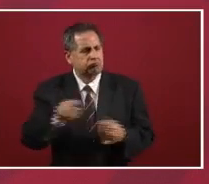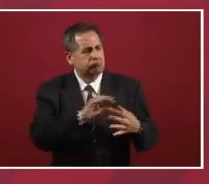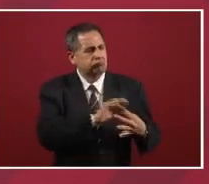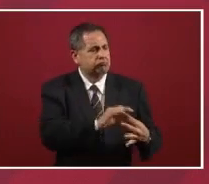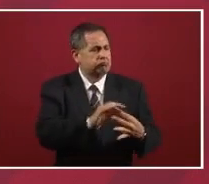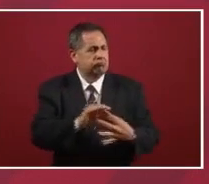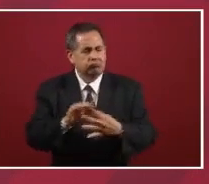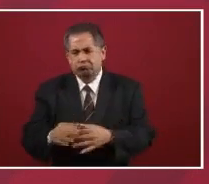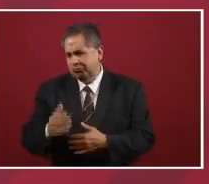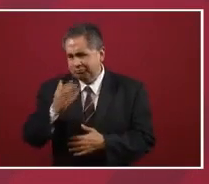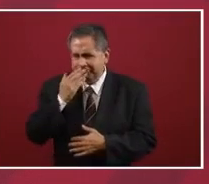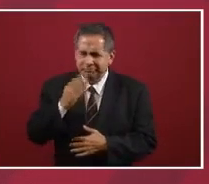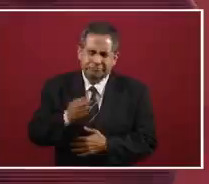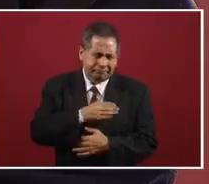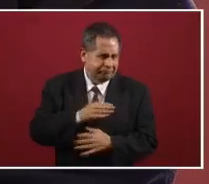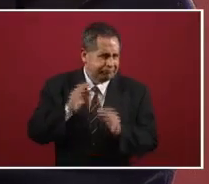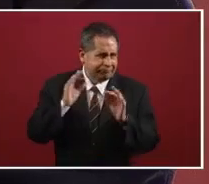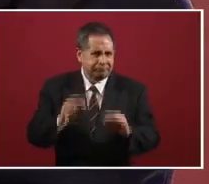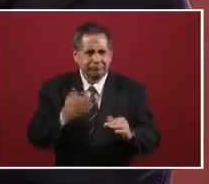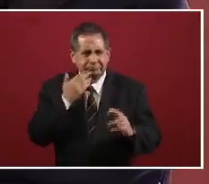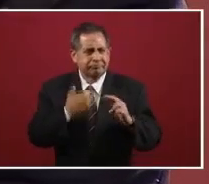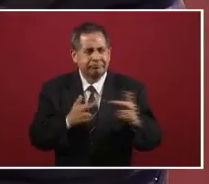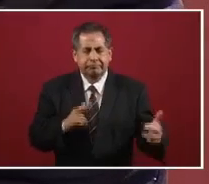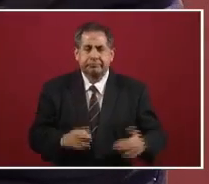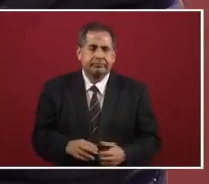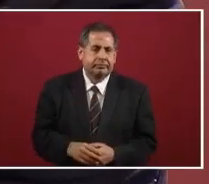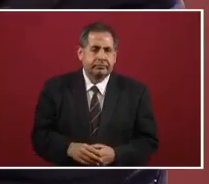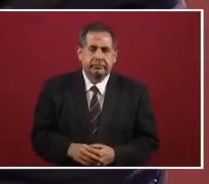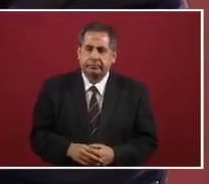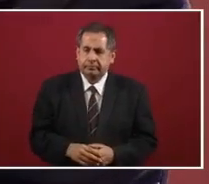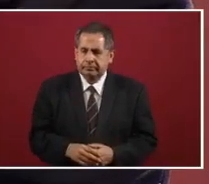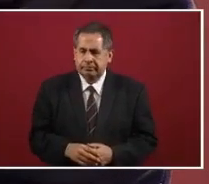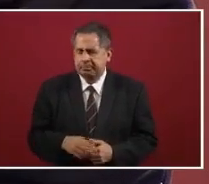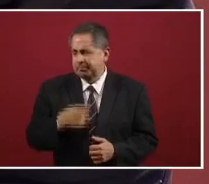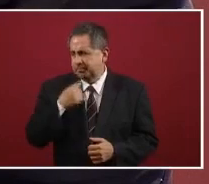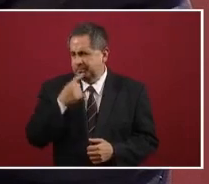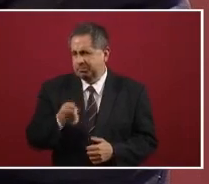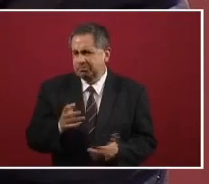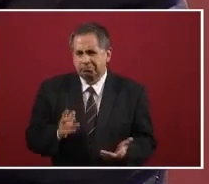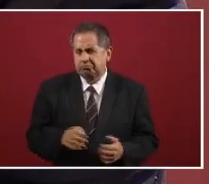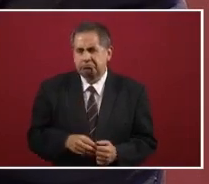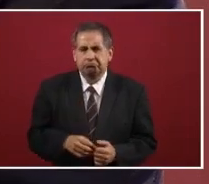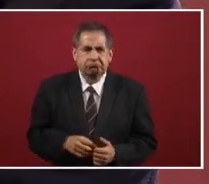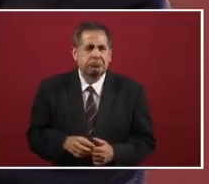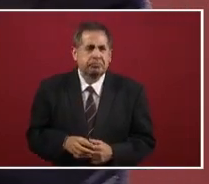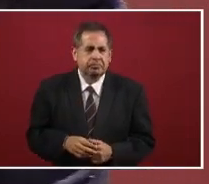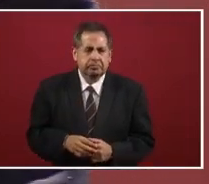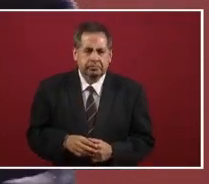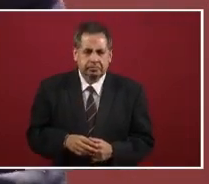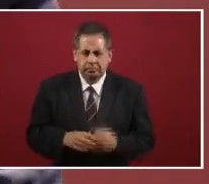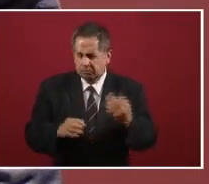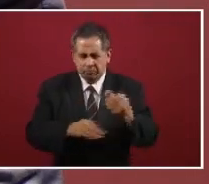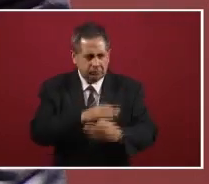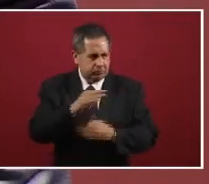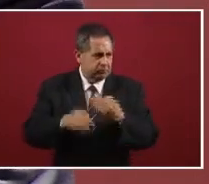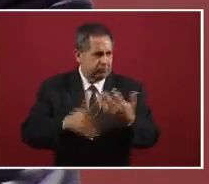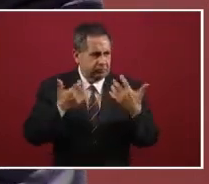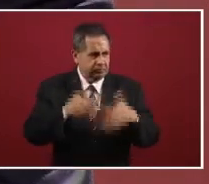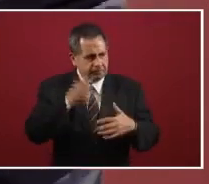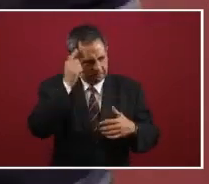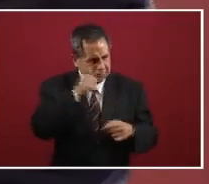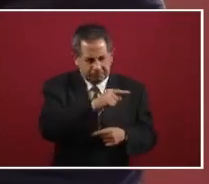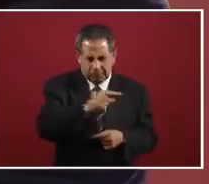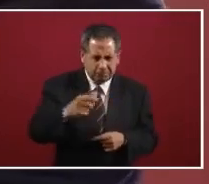buena la relación. Yo les diría que con todos los